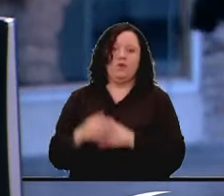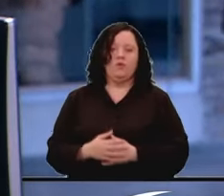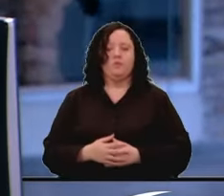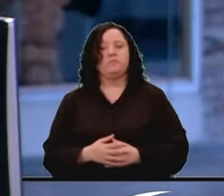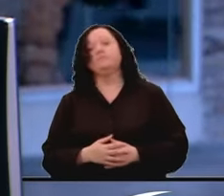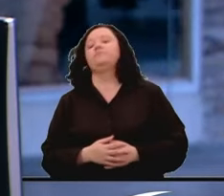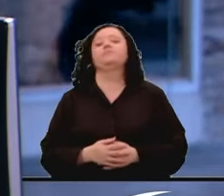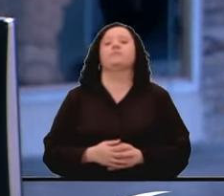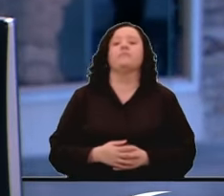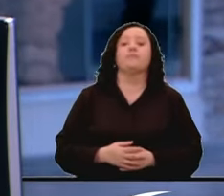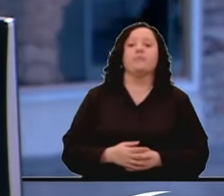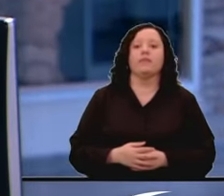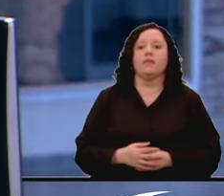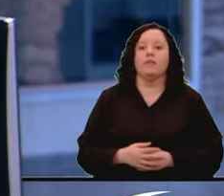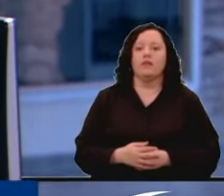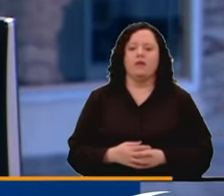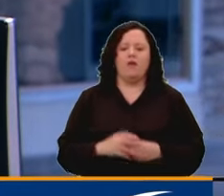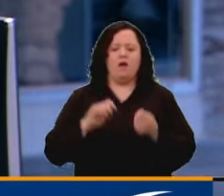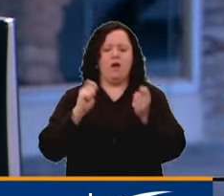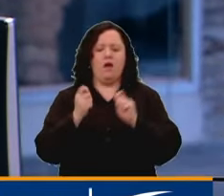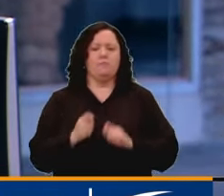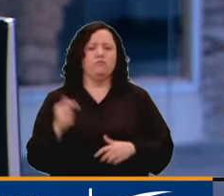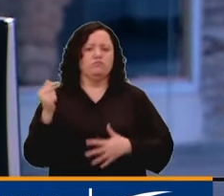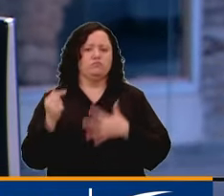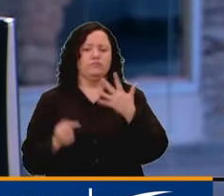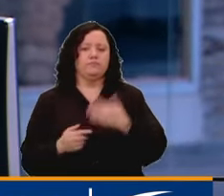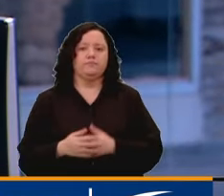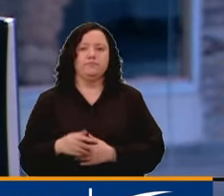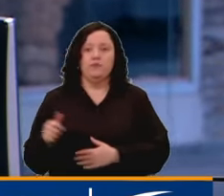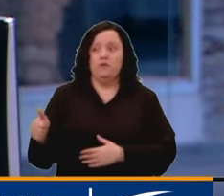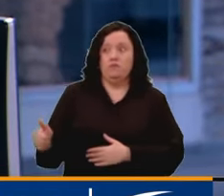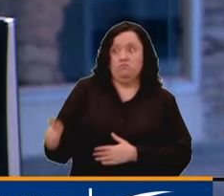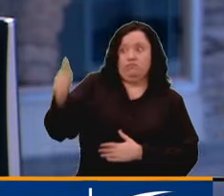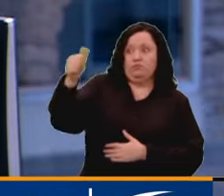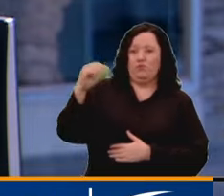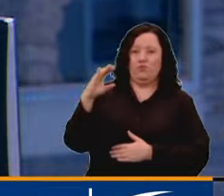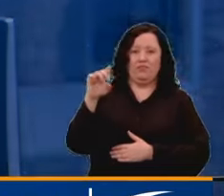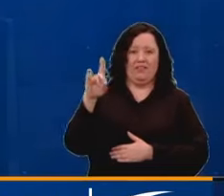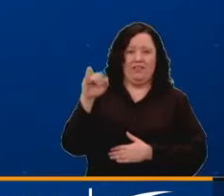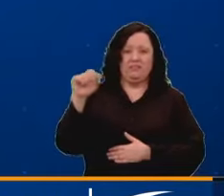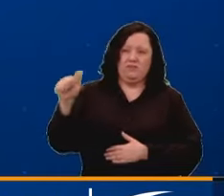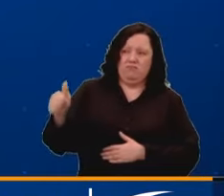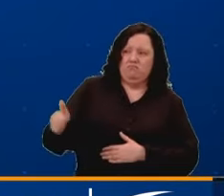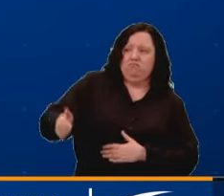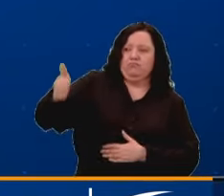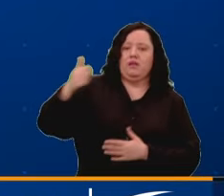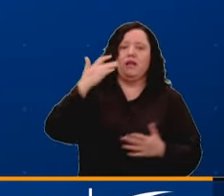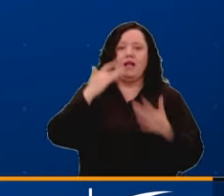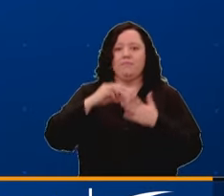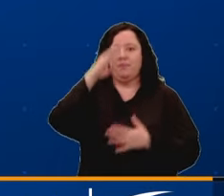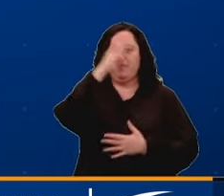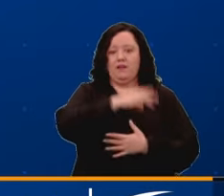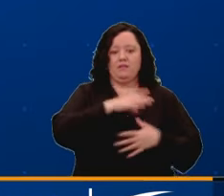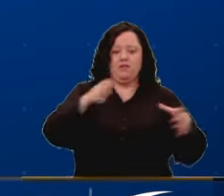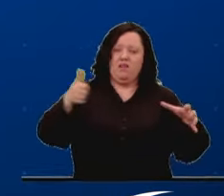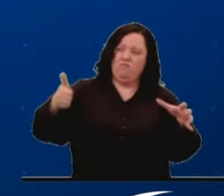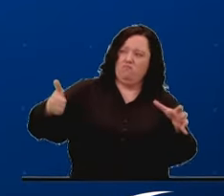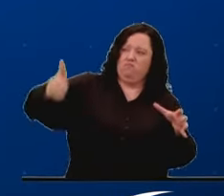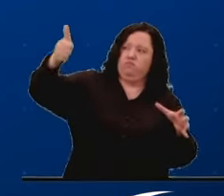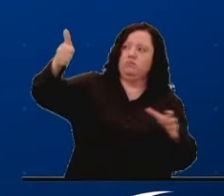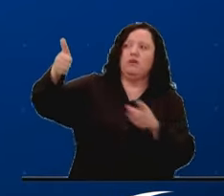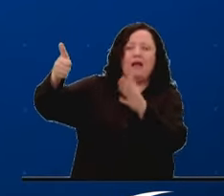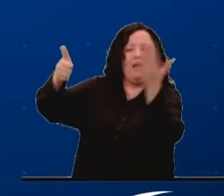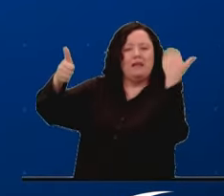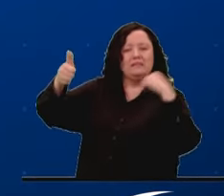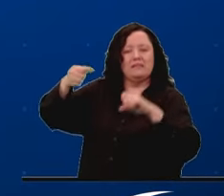Los cambios serán entonces los siguientes. Ingresa el almirante Cubides como comandante de las Fuerzas Militares y sale el